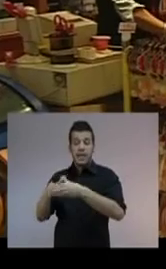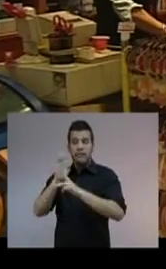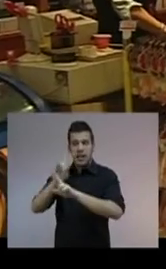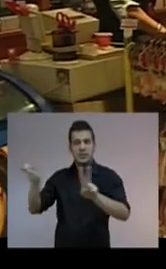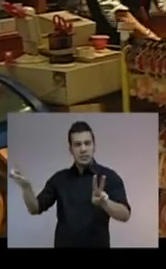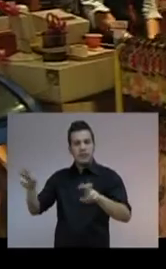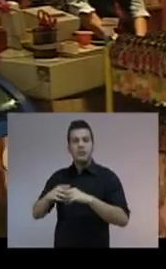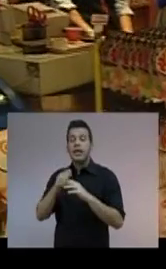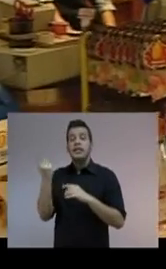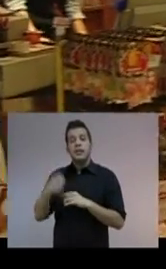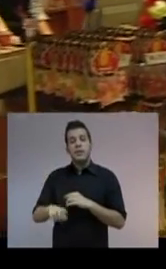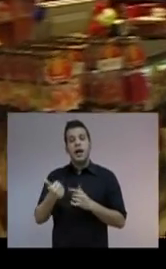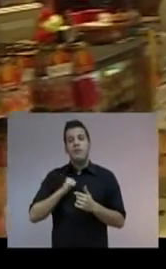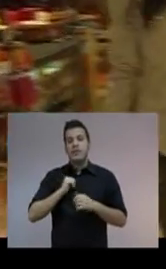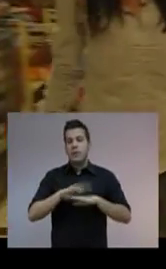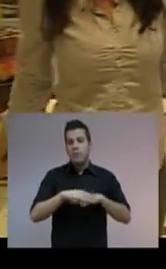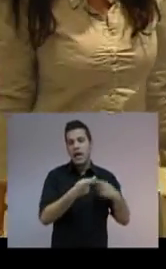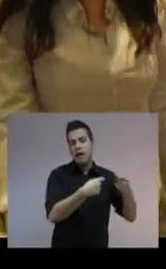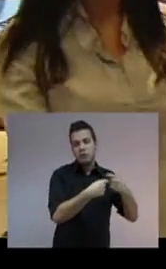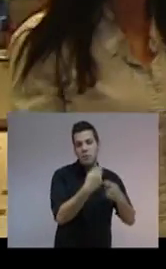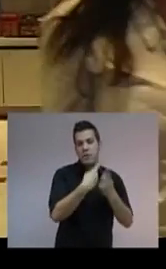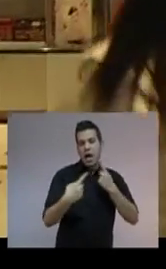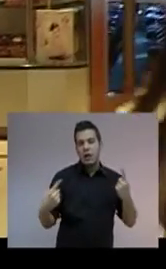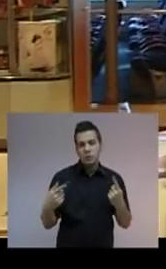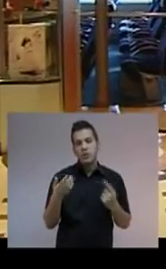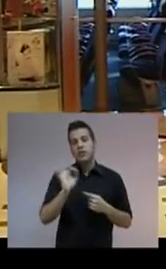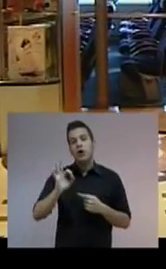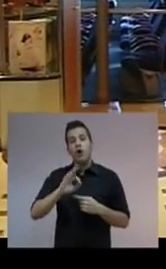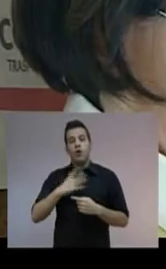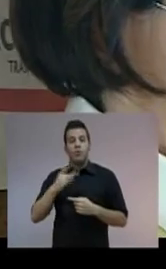para contemplar las vistas, hacer algunas compras de última hora o bien leer la